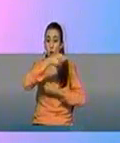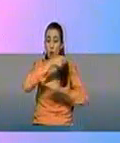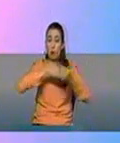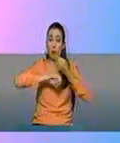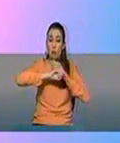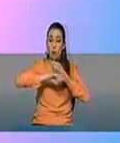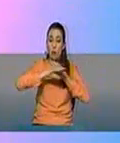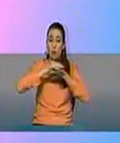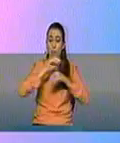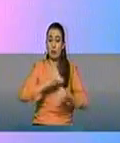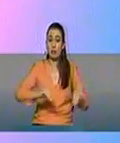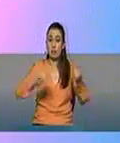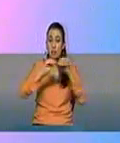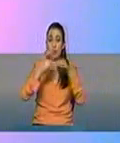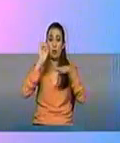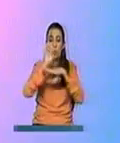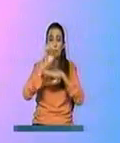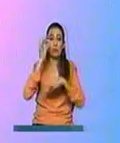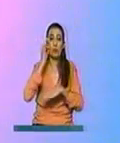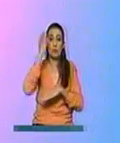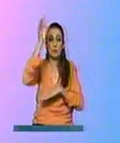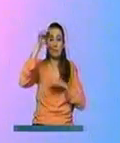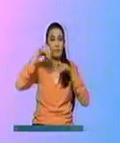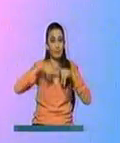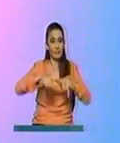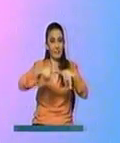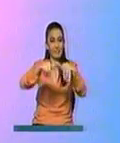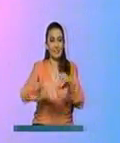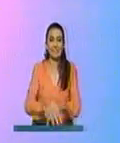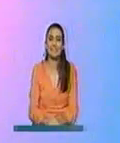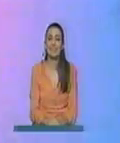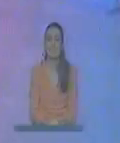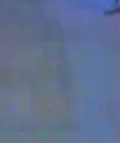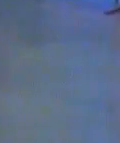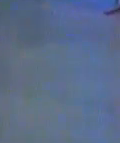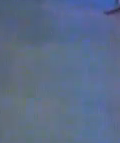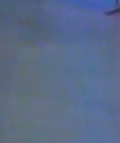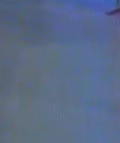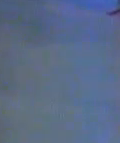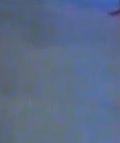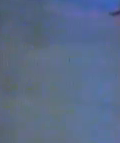pausa, regresamos en breve con más de Ecuador al Futuro. Sigan con nosotros.